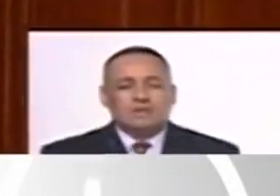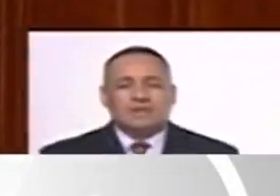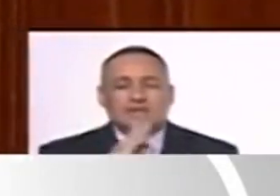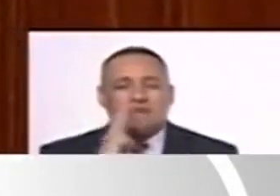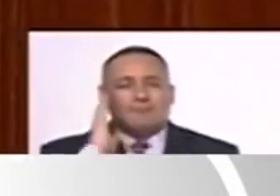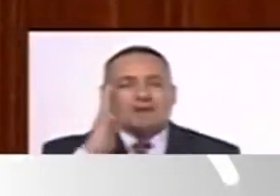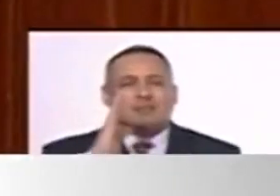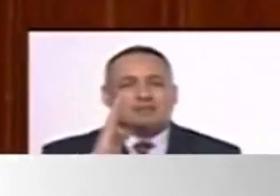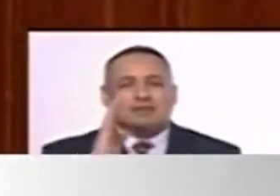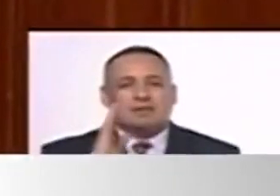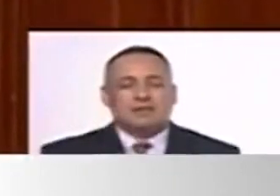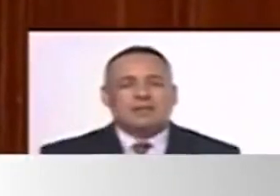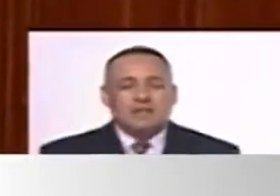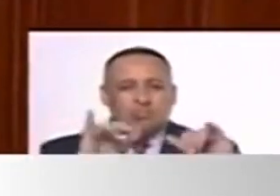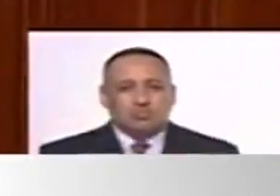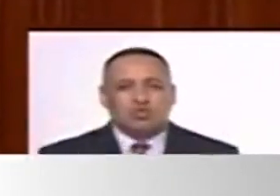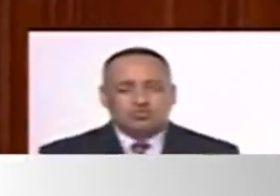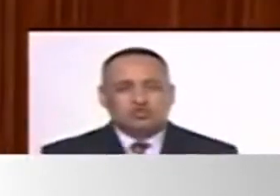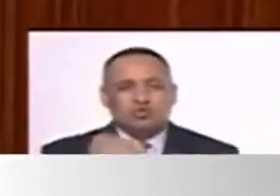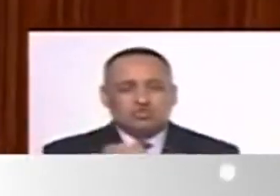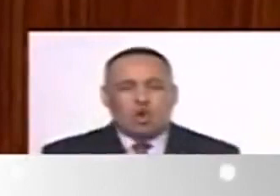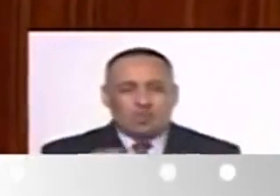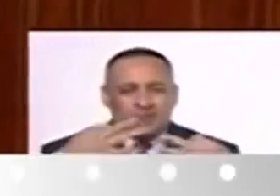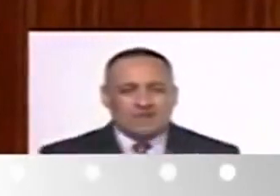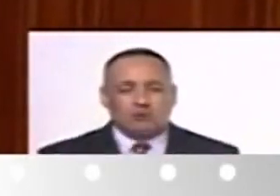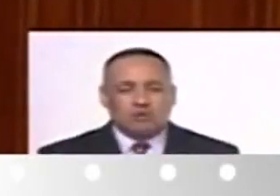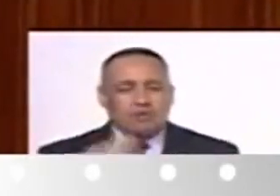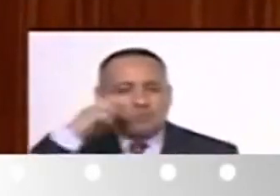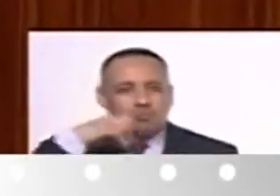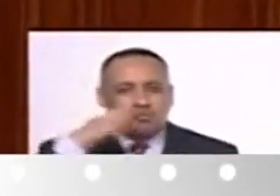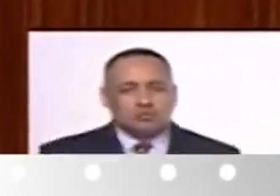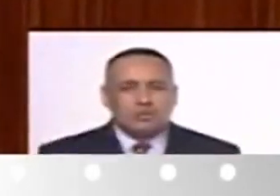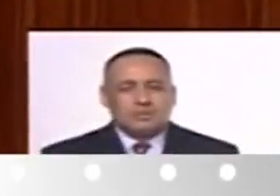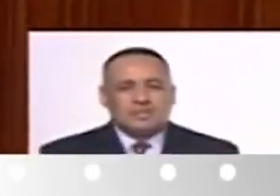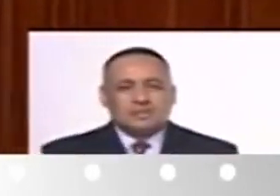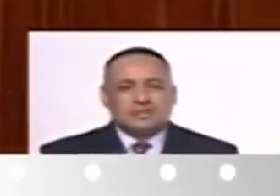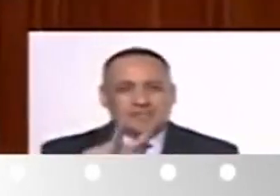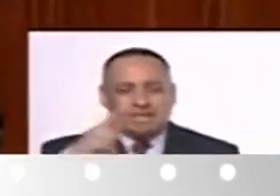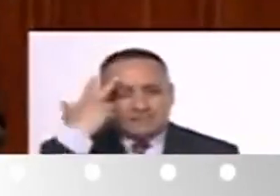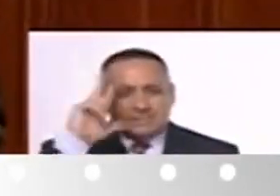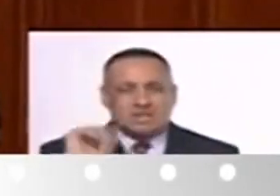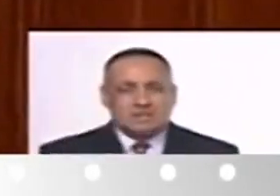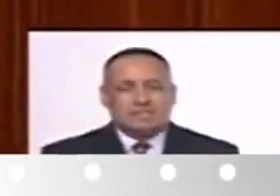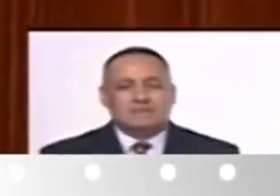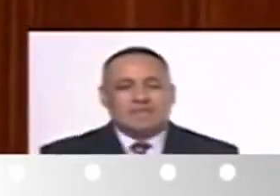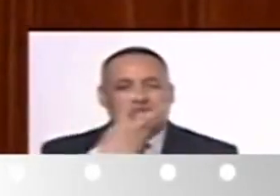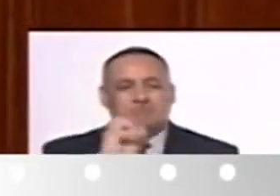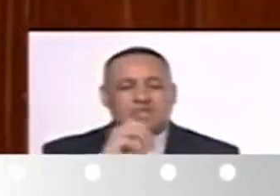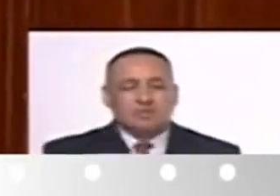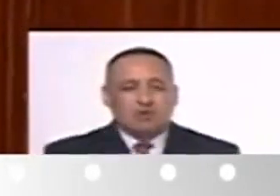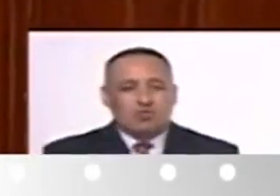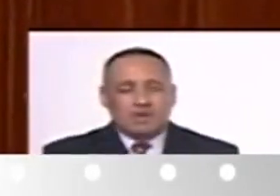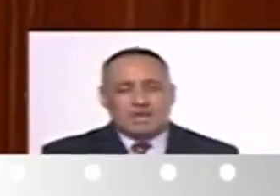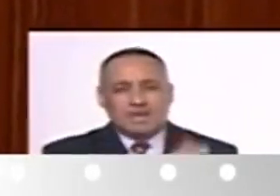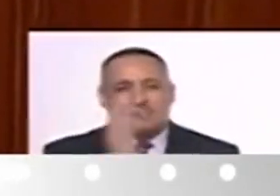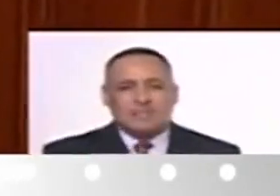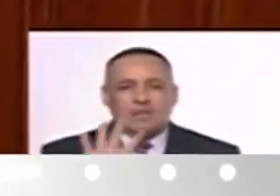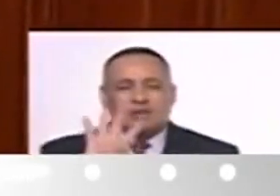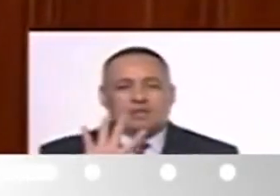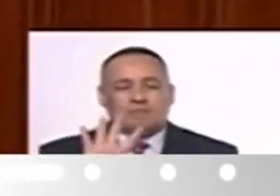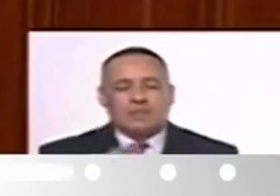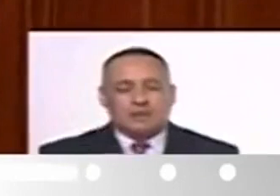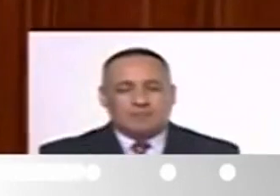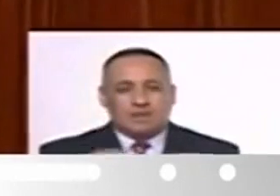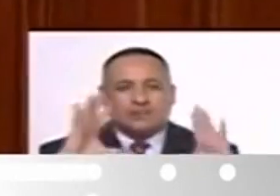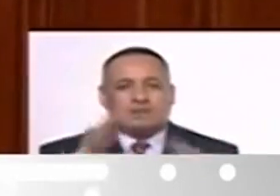declara la inmovilización social obligatoria en Puno por el plazo de 3 días, desde las 20 horas hasta las 4